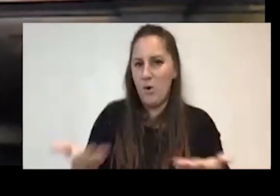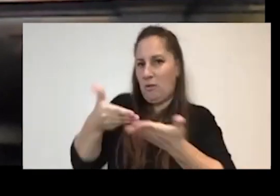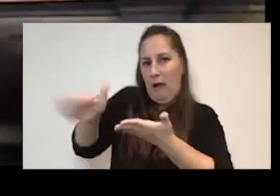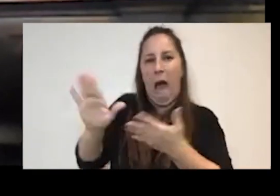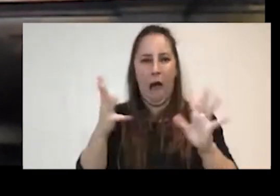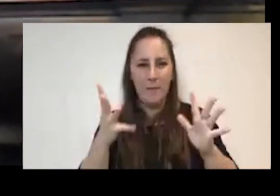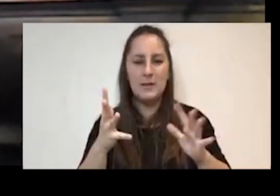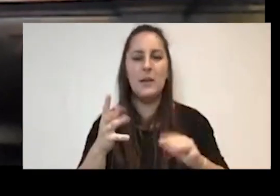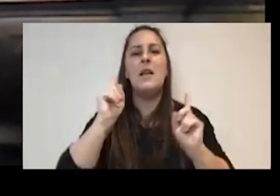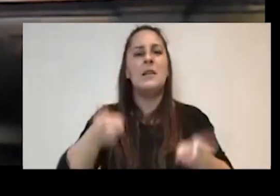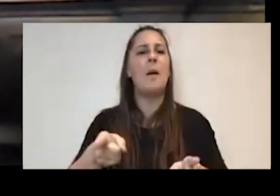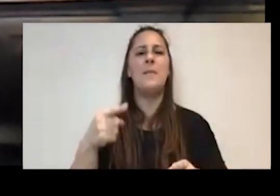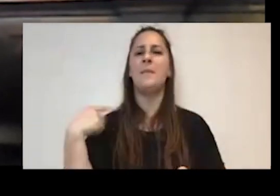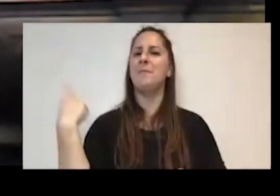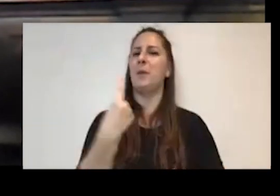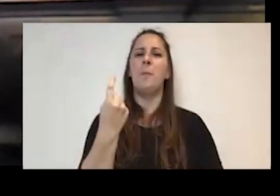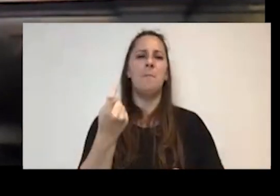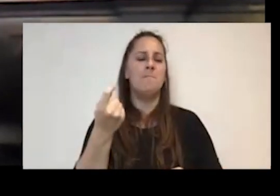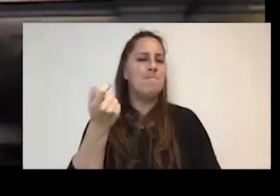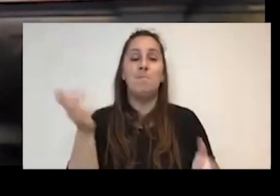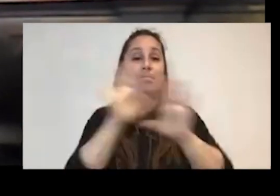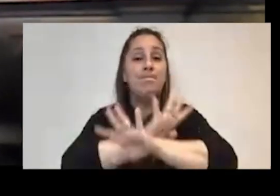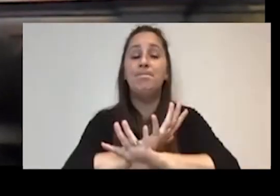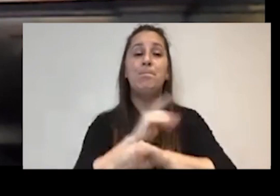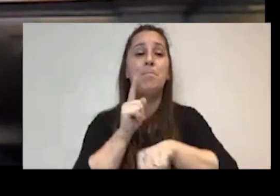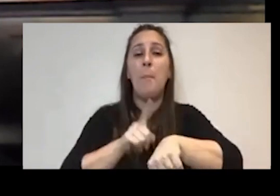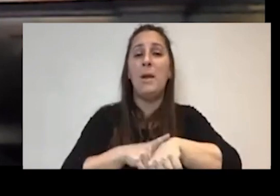poca capacidad que hemos tenido de